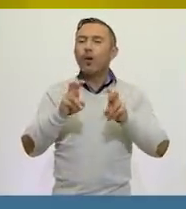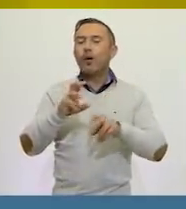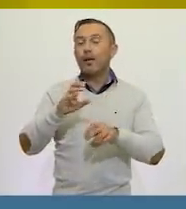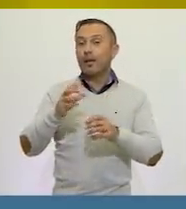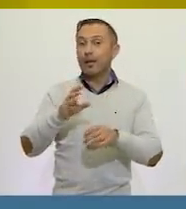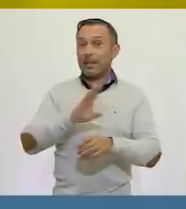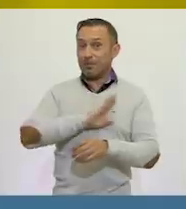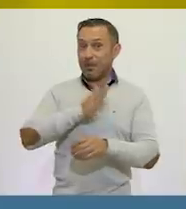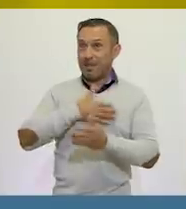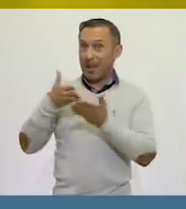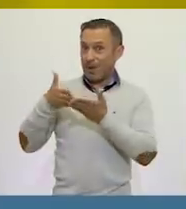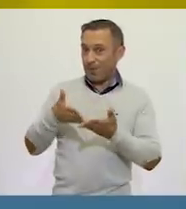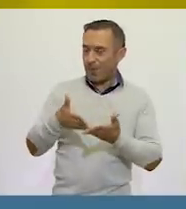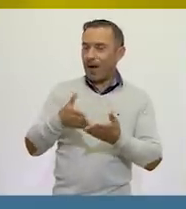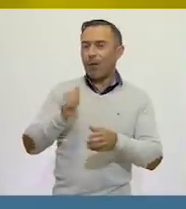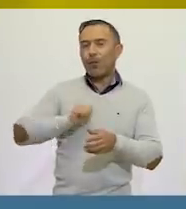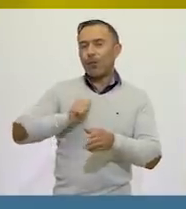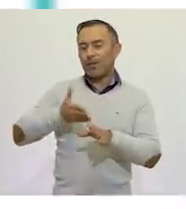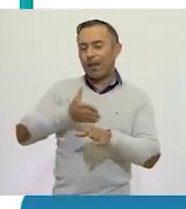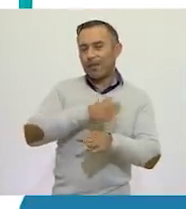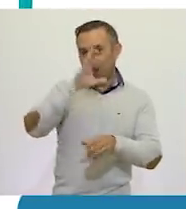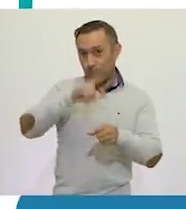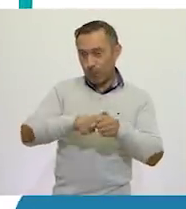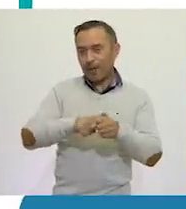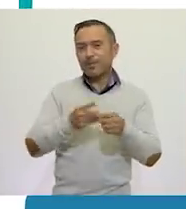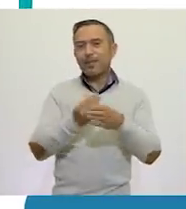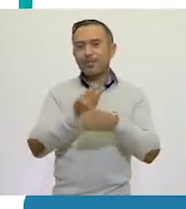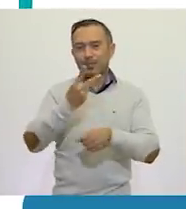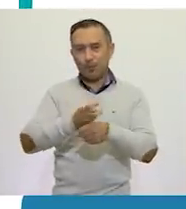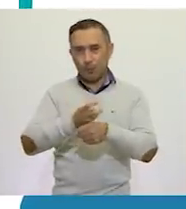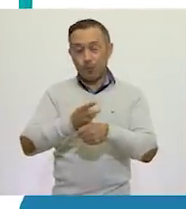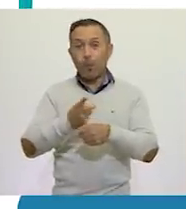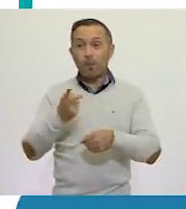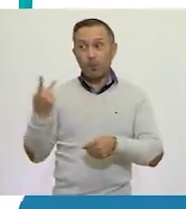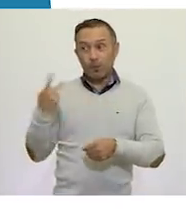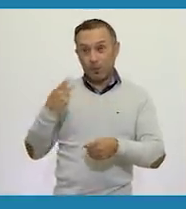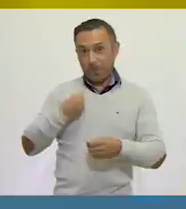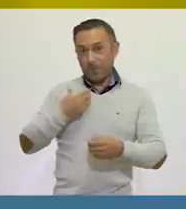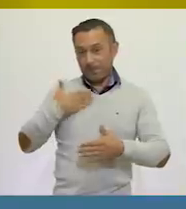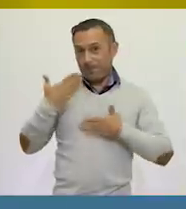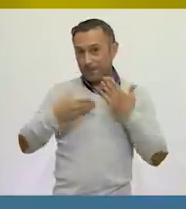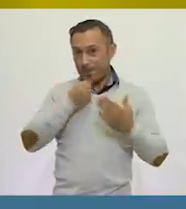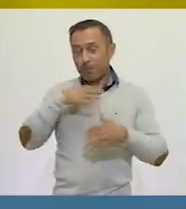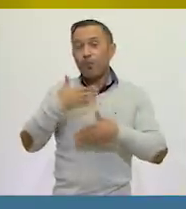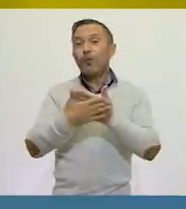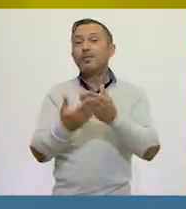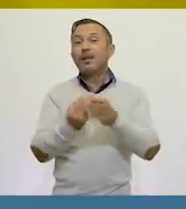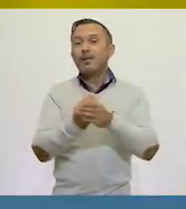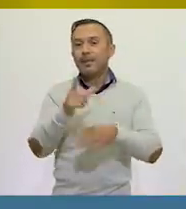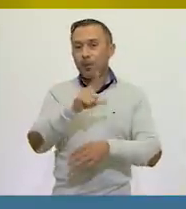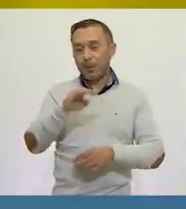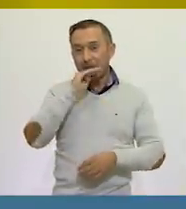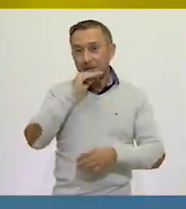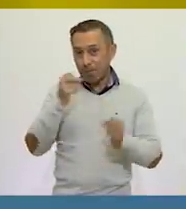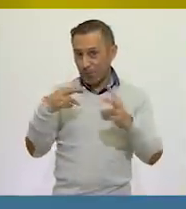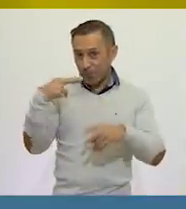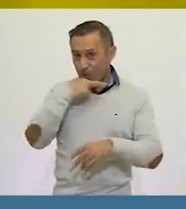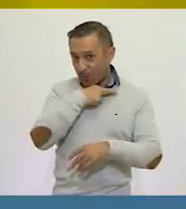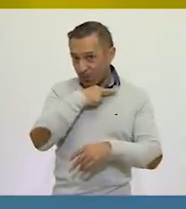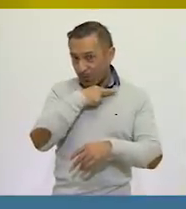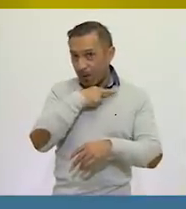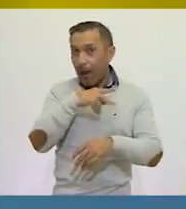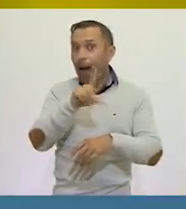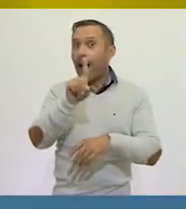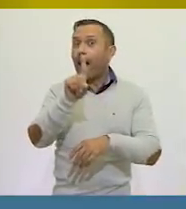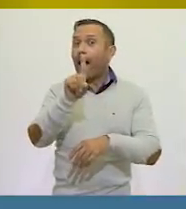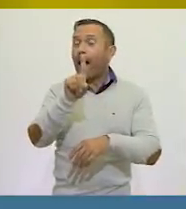2. Espero que lo hayan disfrutado tanto como nosotros. A continuación, lengua materna. Hasta la próxima. Pero antes